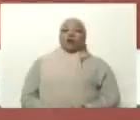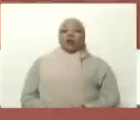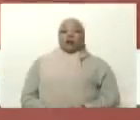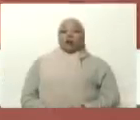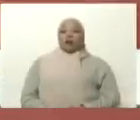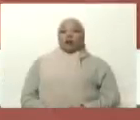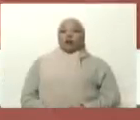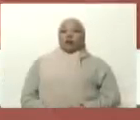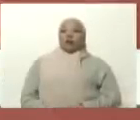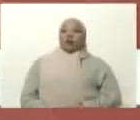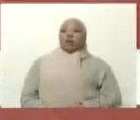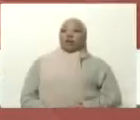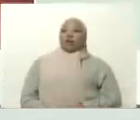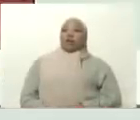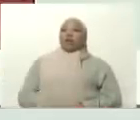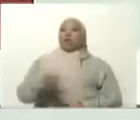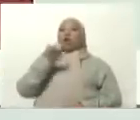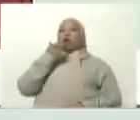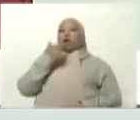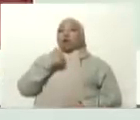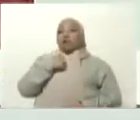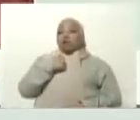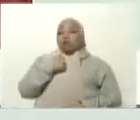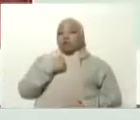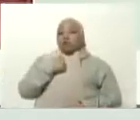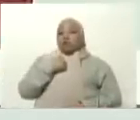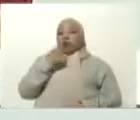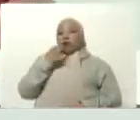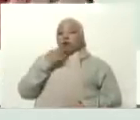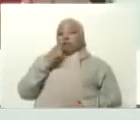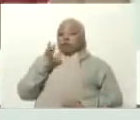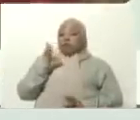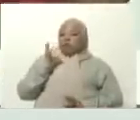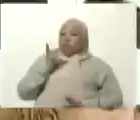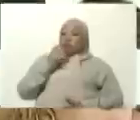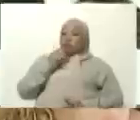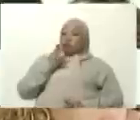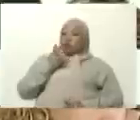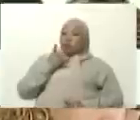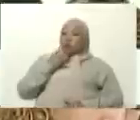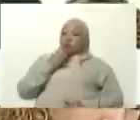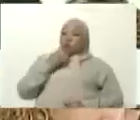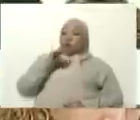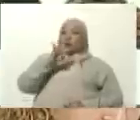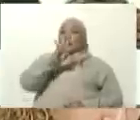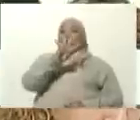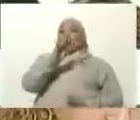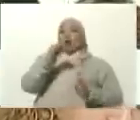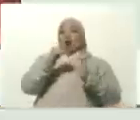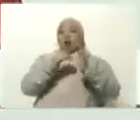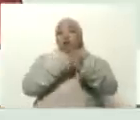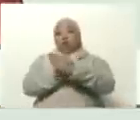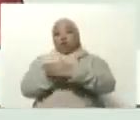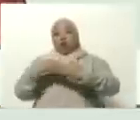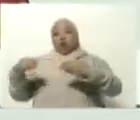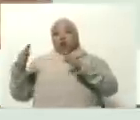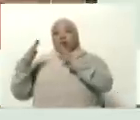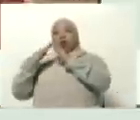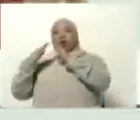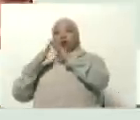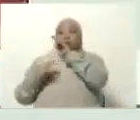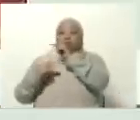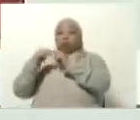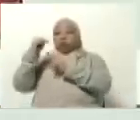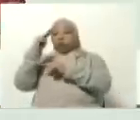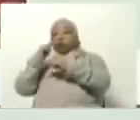Porque fíjate, te pongo un ejemplo, ¿no? Aquí se han construido 4 millones de viviendas. Y se ha